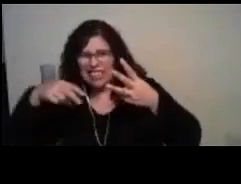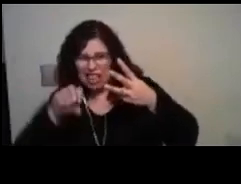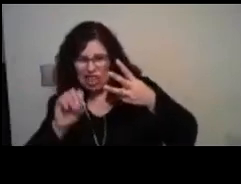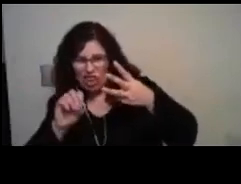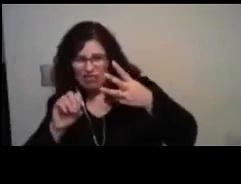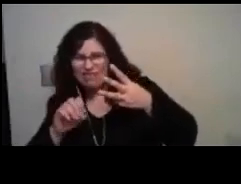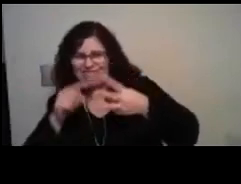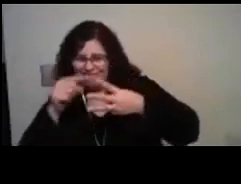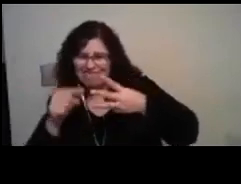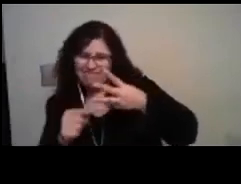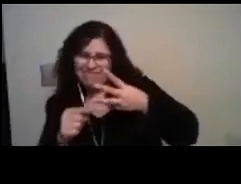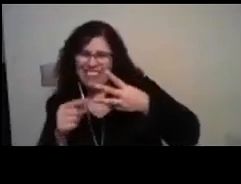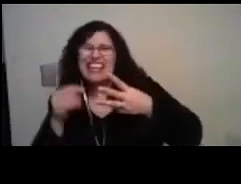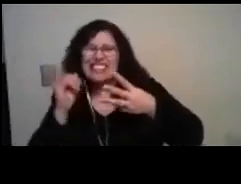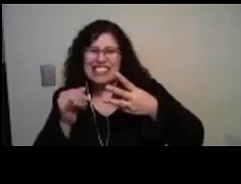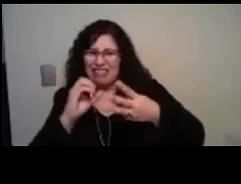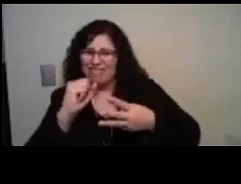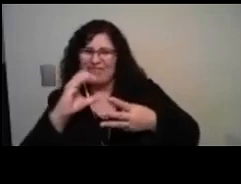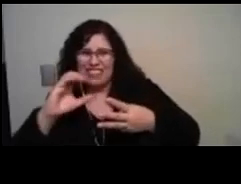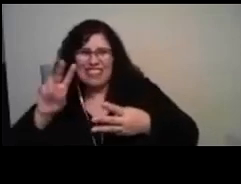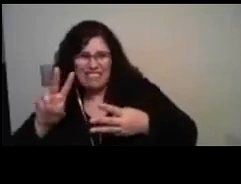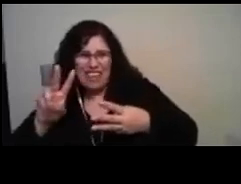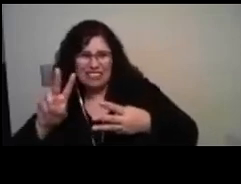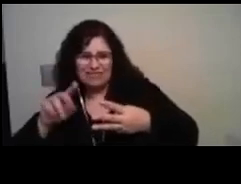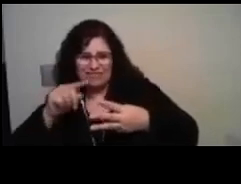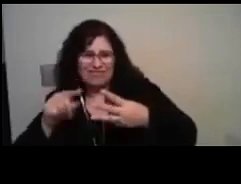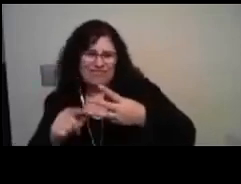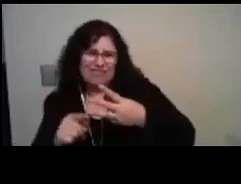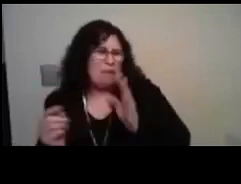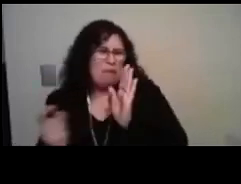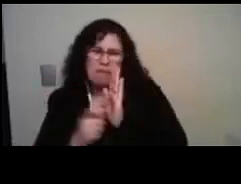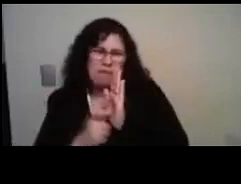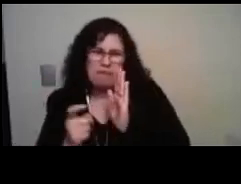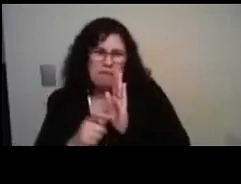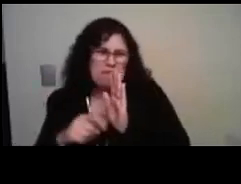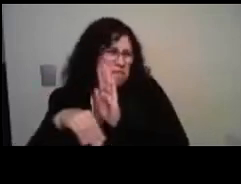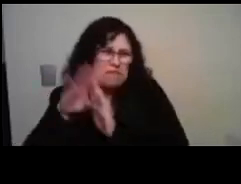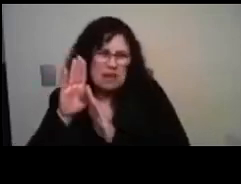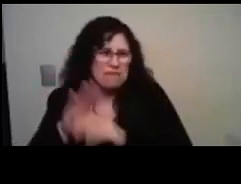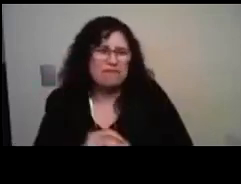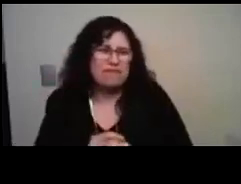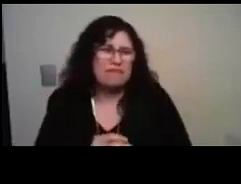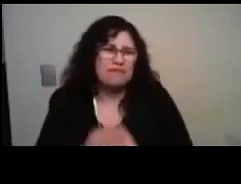de un accidente cerebrovascular, ¿ya? Por lo menos de los más comunes, ¿ya?